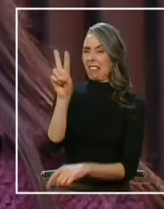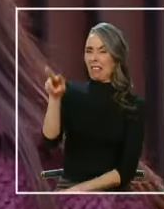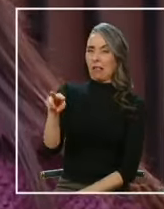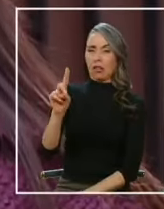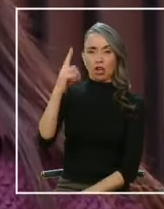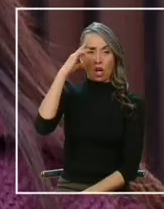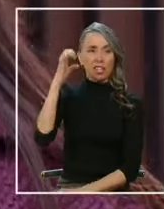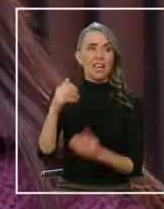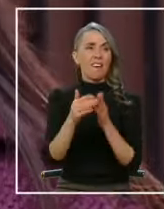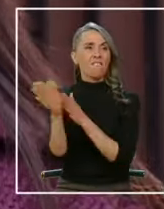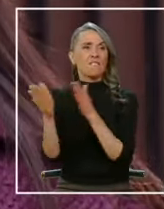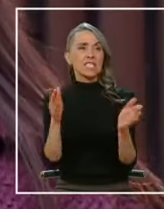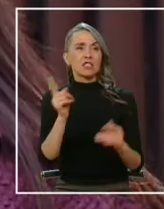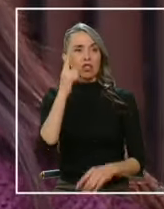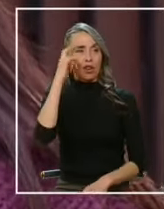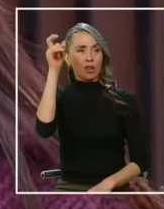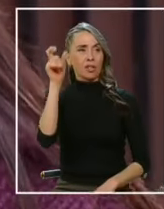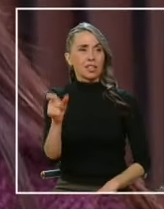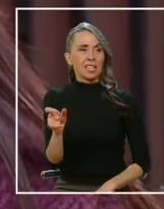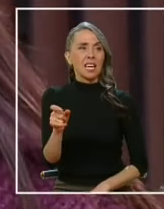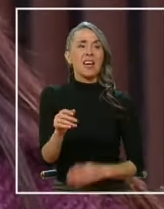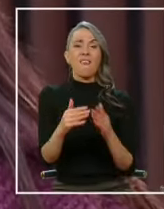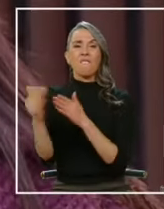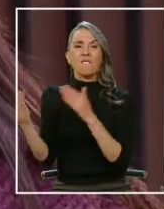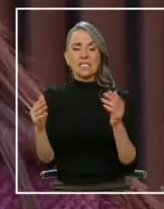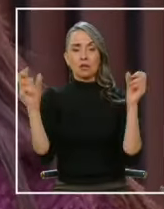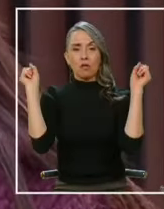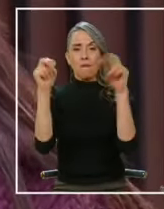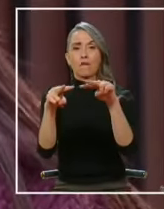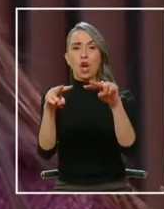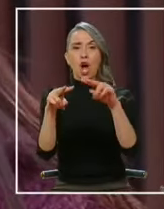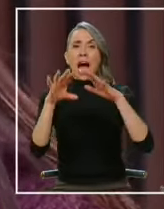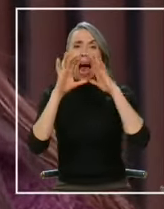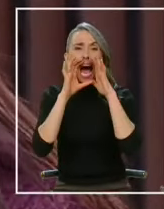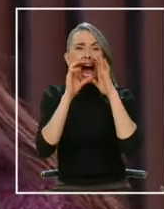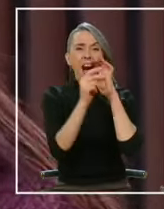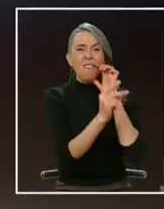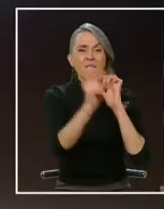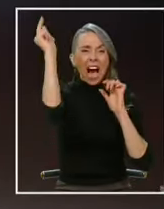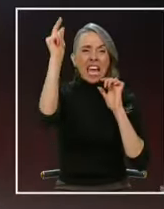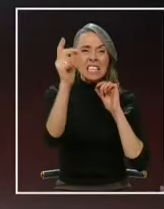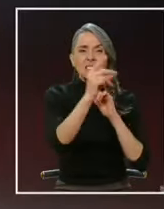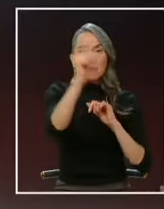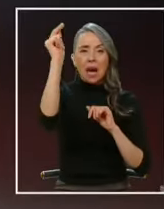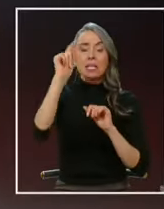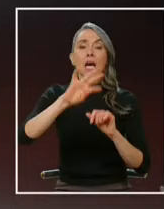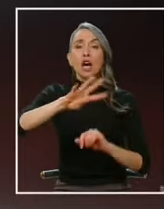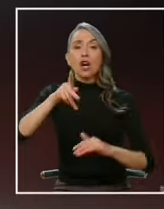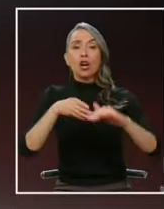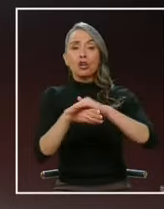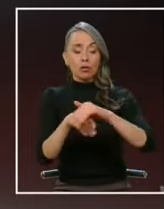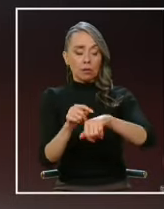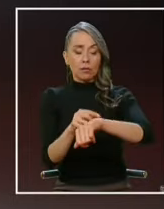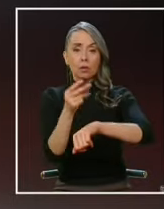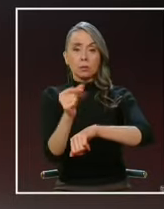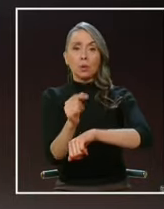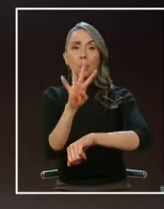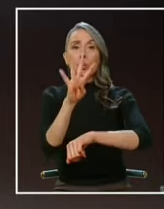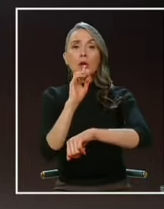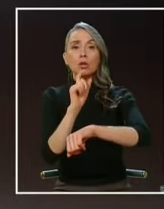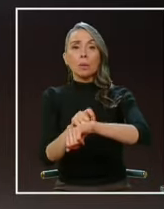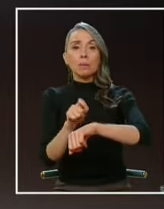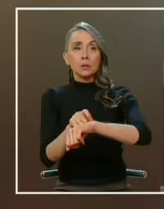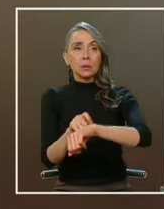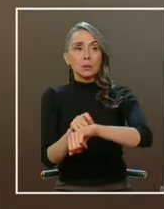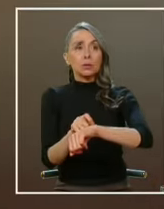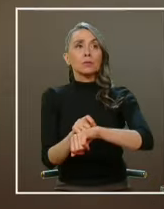ni nosotros, ni los vecinos, porque los vecinos rápidamente les gritaban váyanse, váyanse. El robo no demoró más de 4